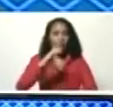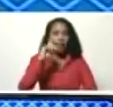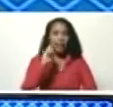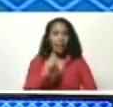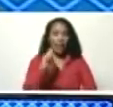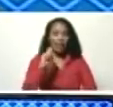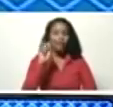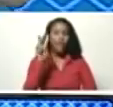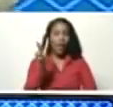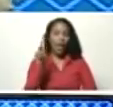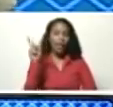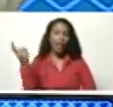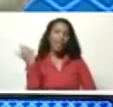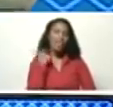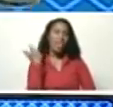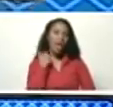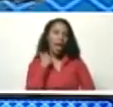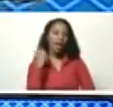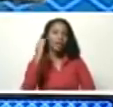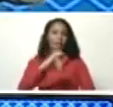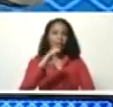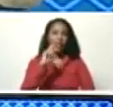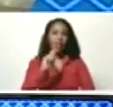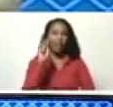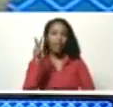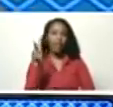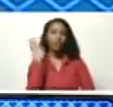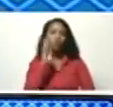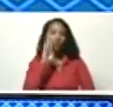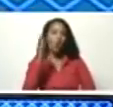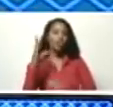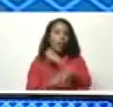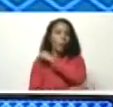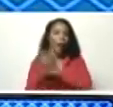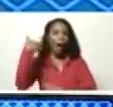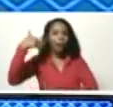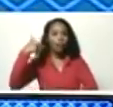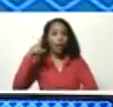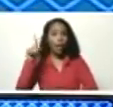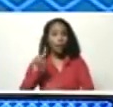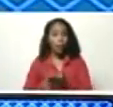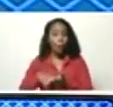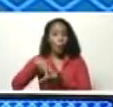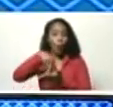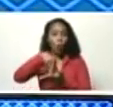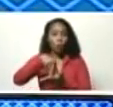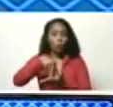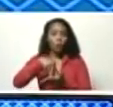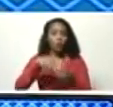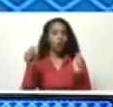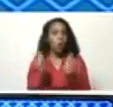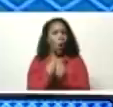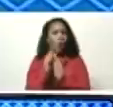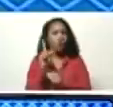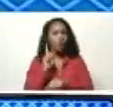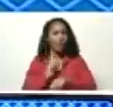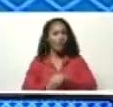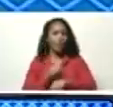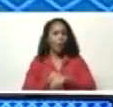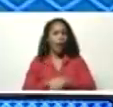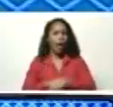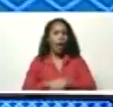vieja y corrupta CTV, surgió de sus cenizas con un tal Carlos